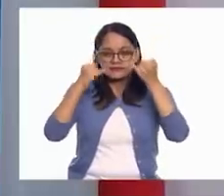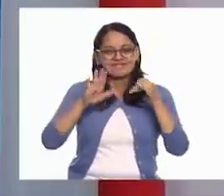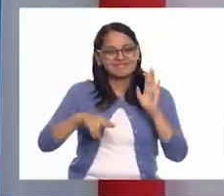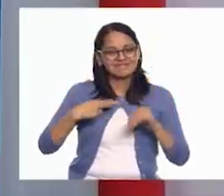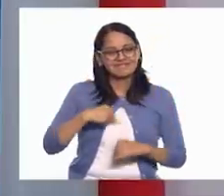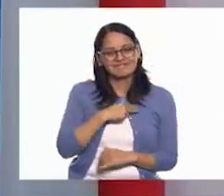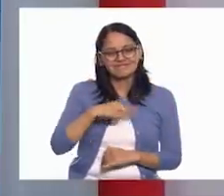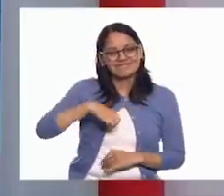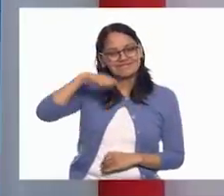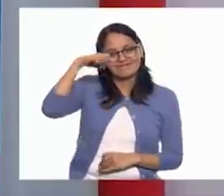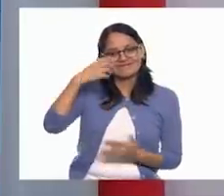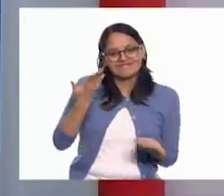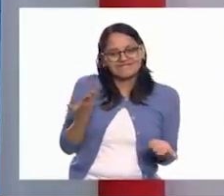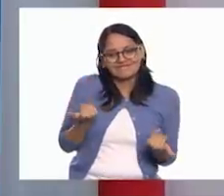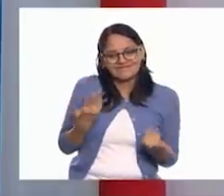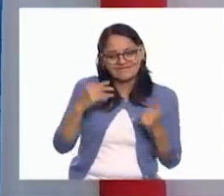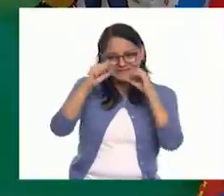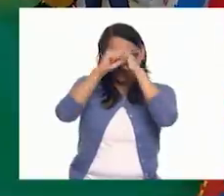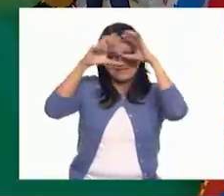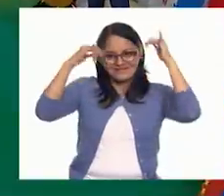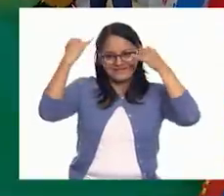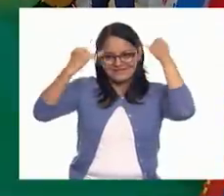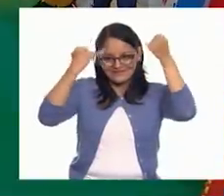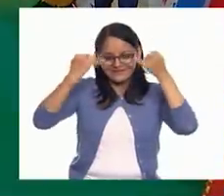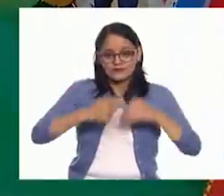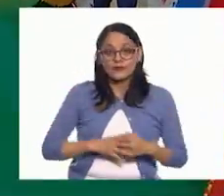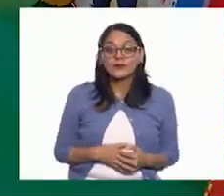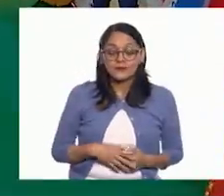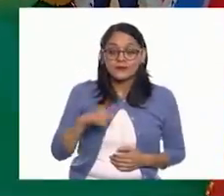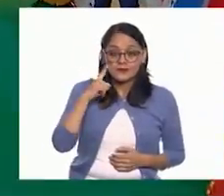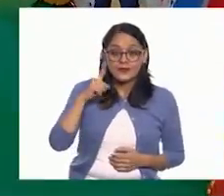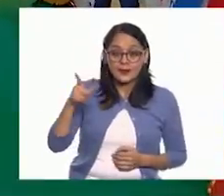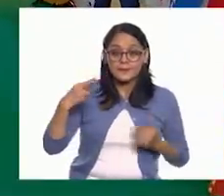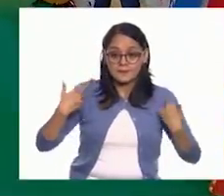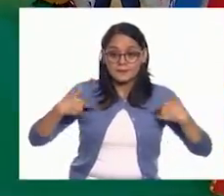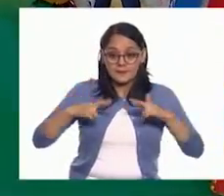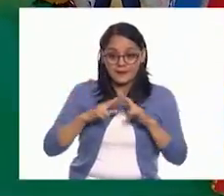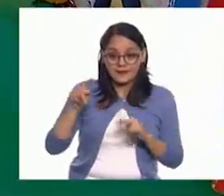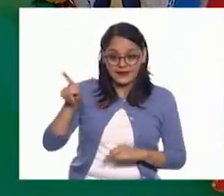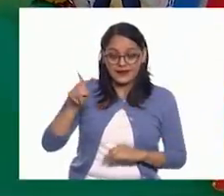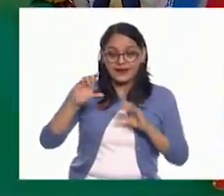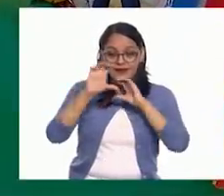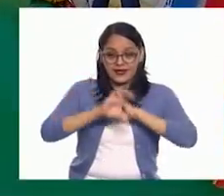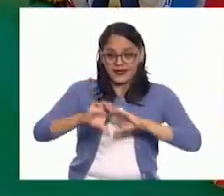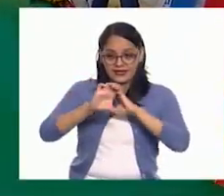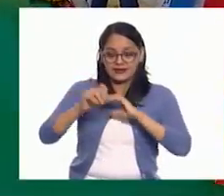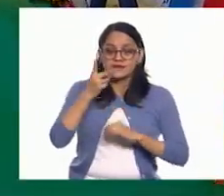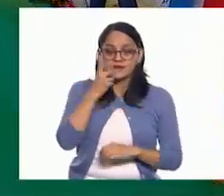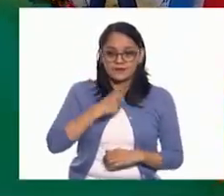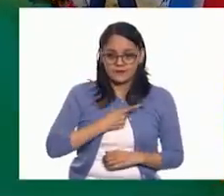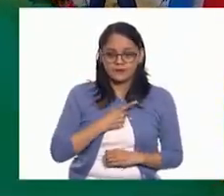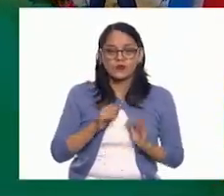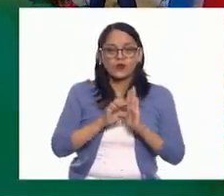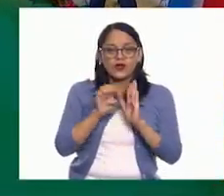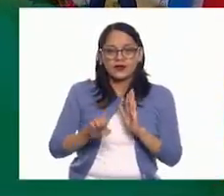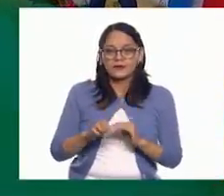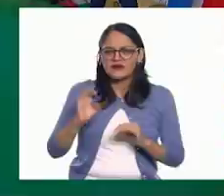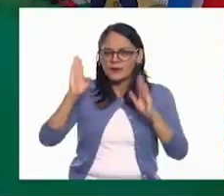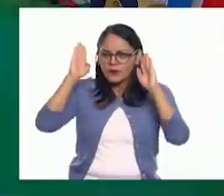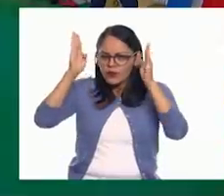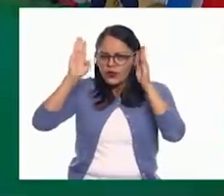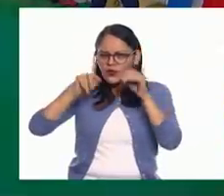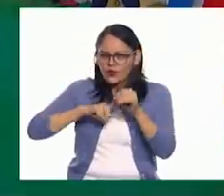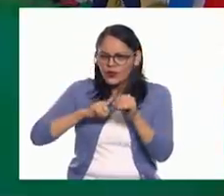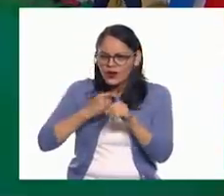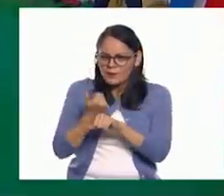por nuestra edad, ya nos falla. Fíjate que cuando el maestro canta, nos estaba comentando acerca de el burro amarillo, yo me